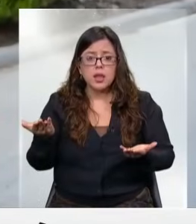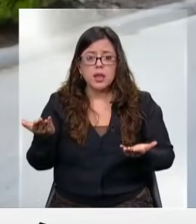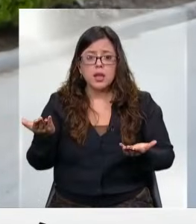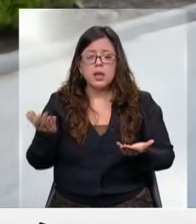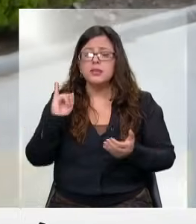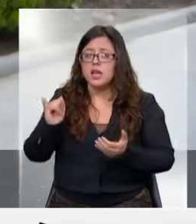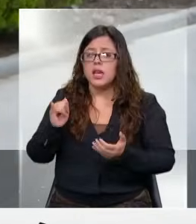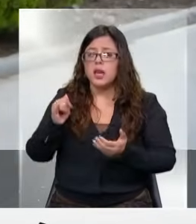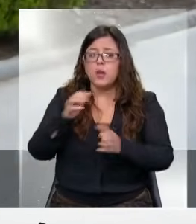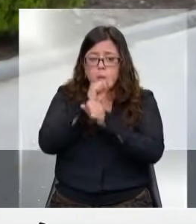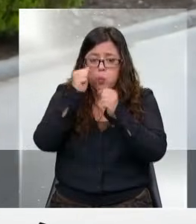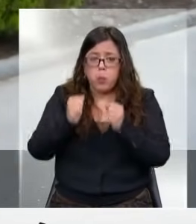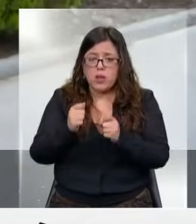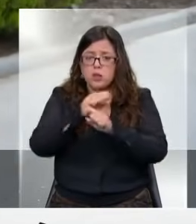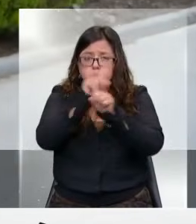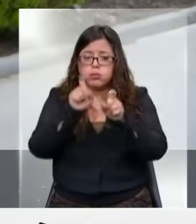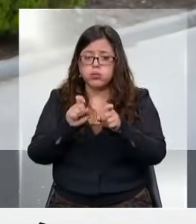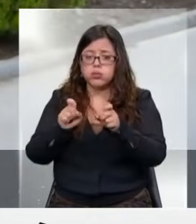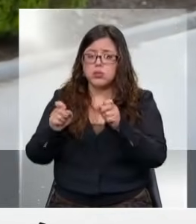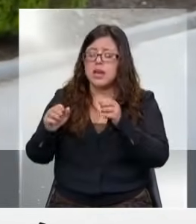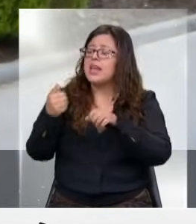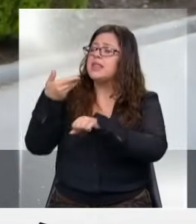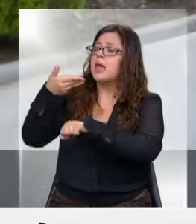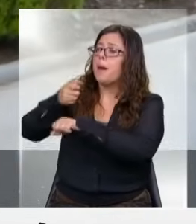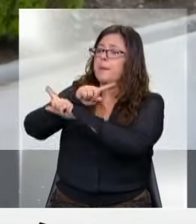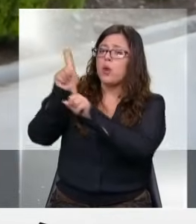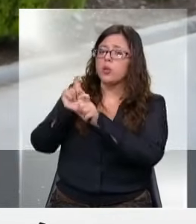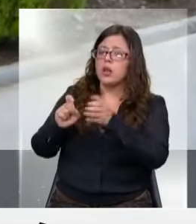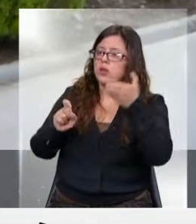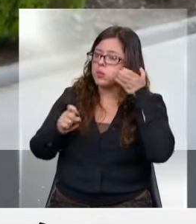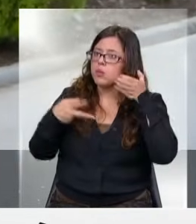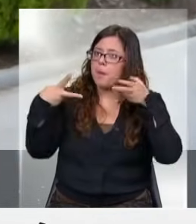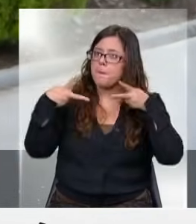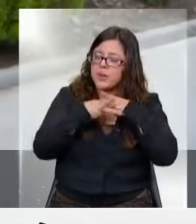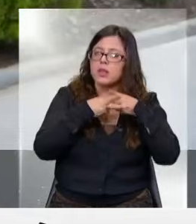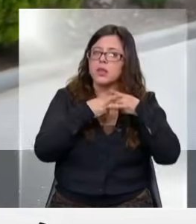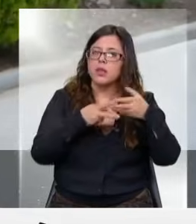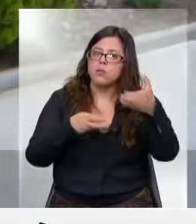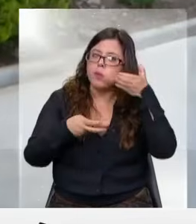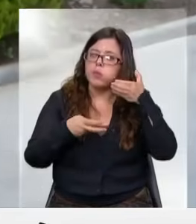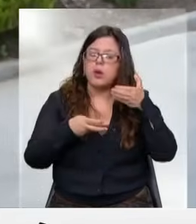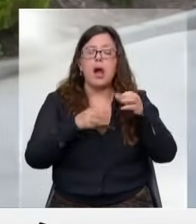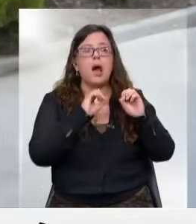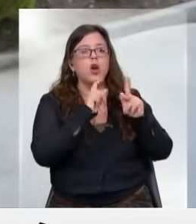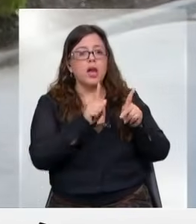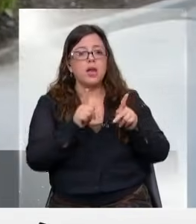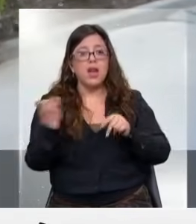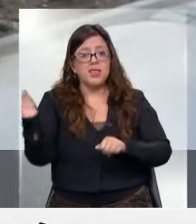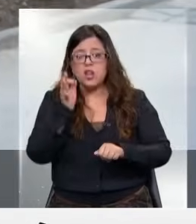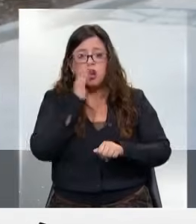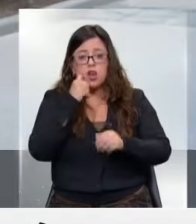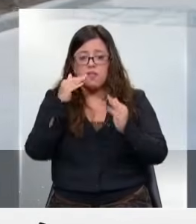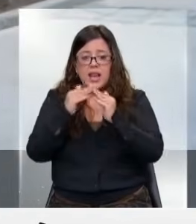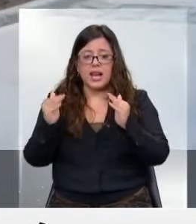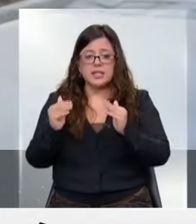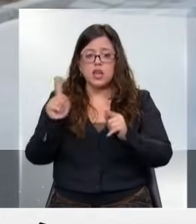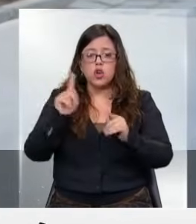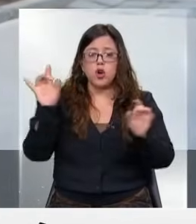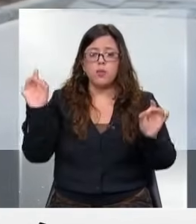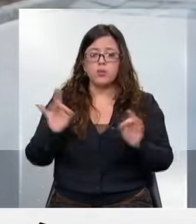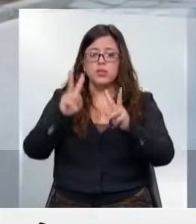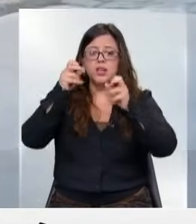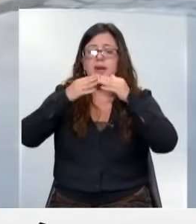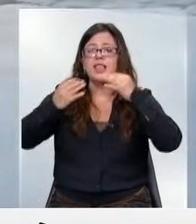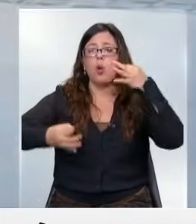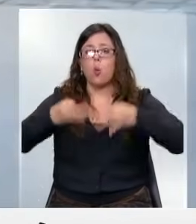preguntita? ¿Qué caso quiere? No, cortó ya. ¿Cortó? Sí. Ah, dijo que no estaba en la casa. No, no tiene que andarle la cuestión del